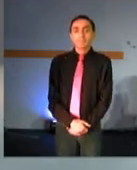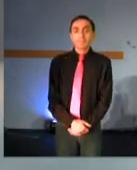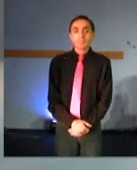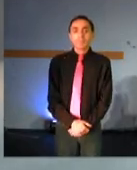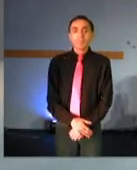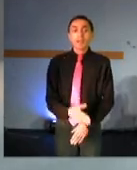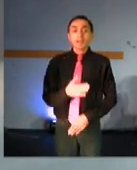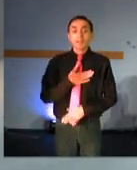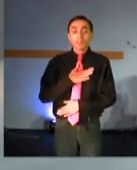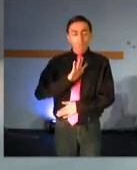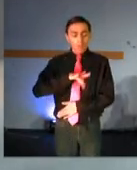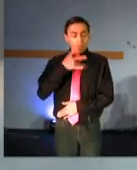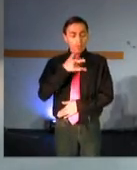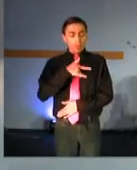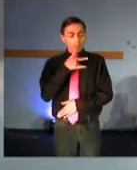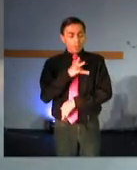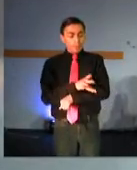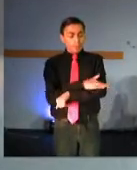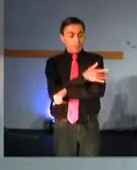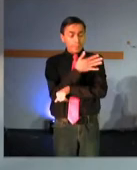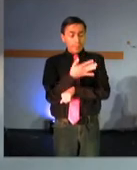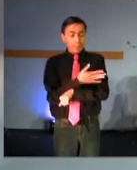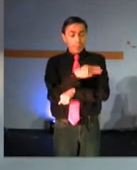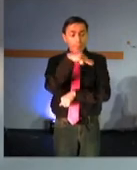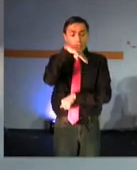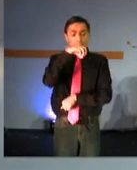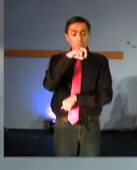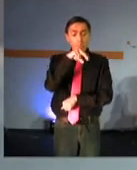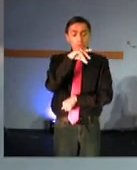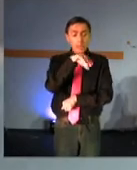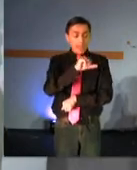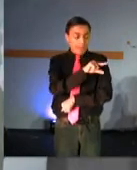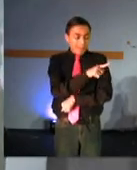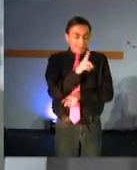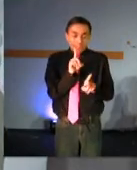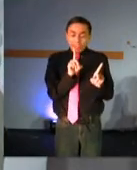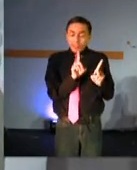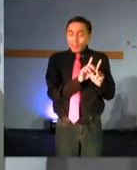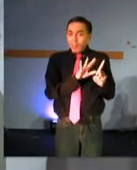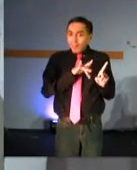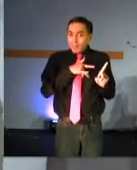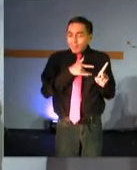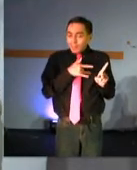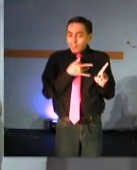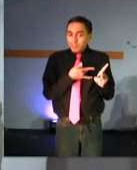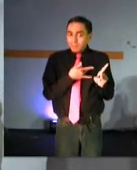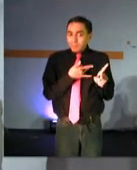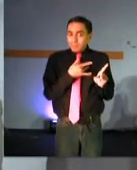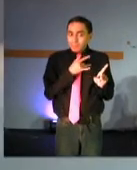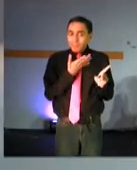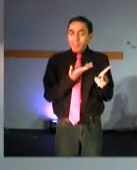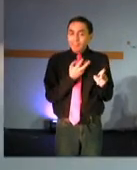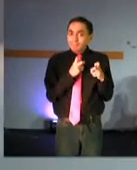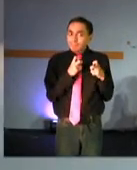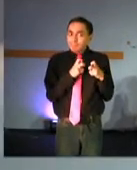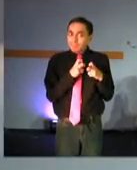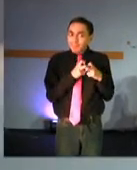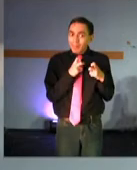A mí la verdad me emociona tener a Mónica Baltodano, a Dano mío, hasta se me traba la lengua,